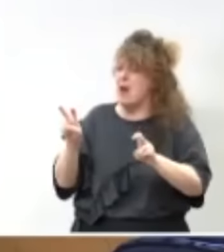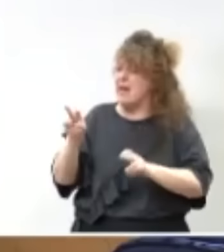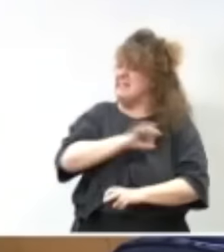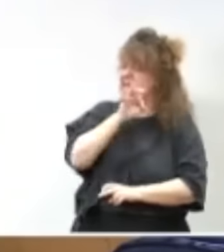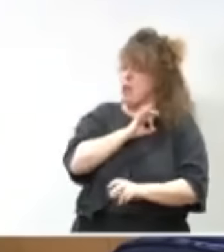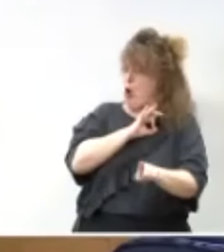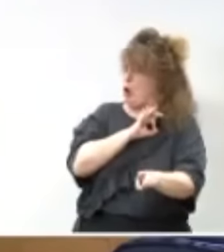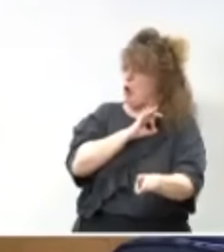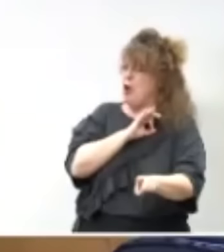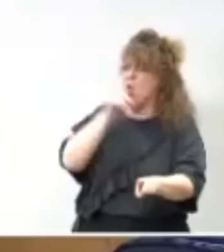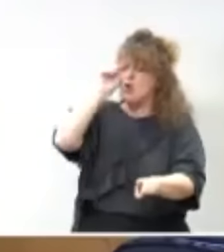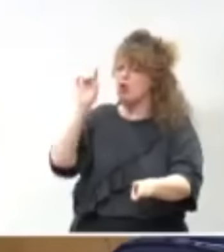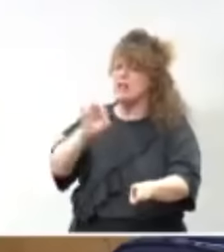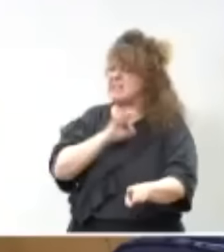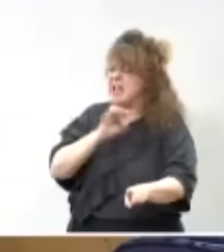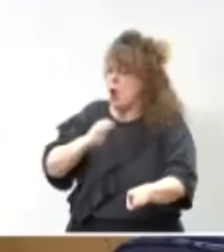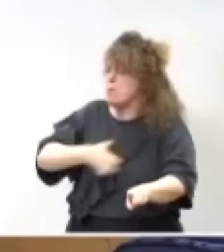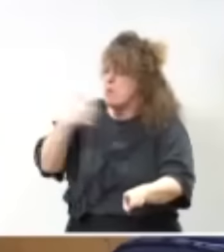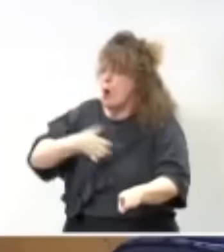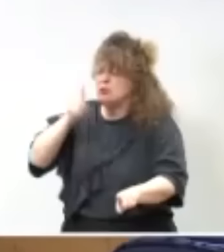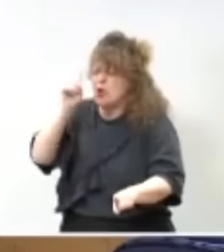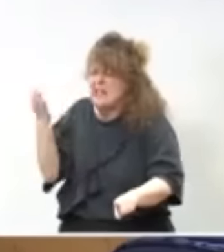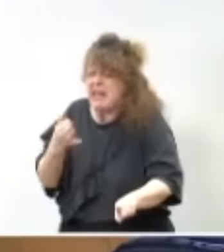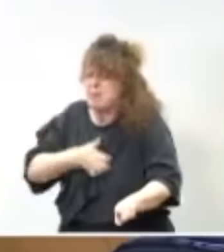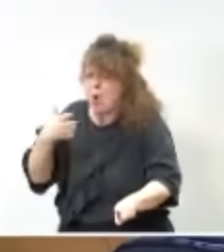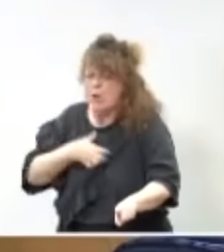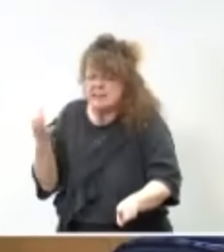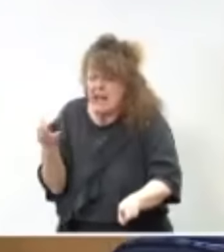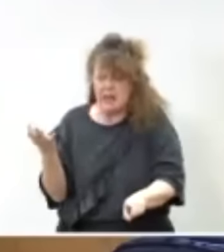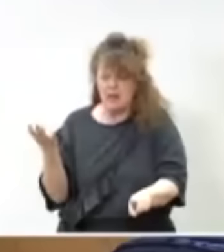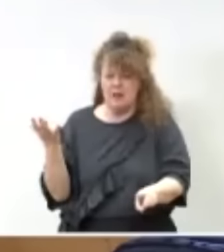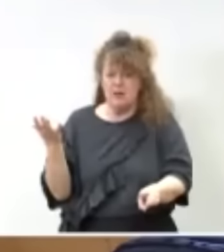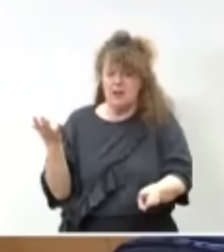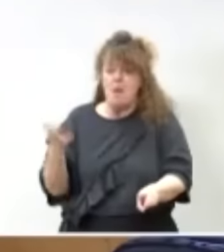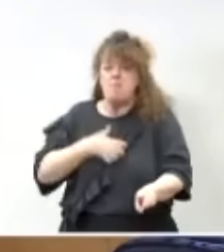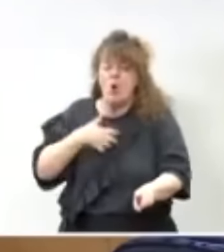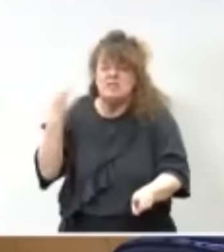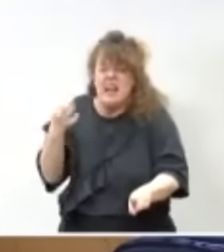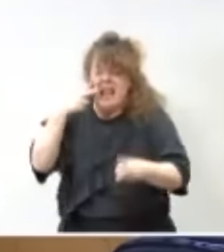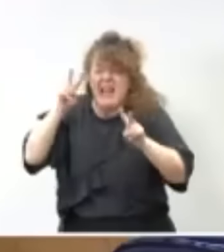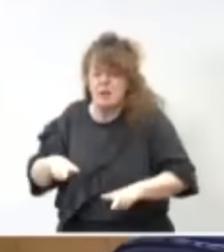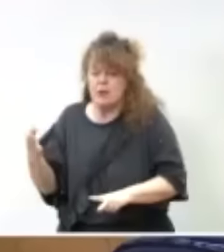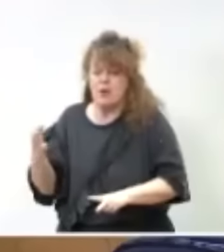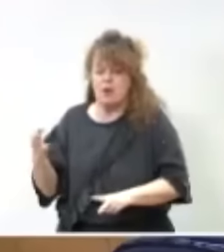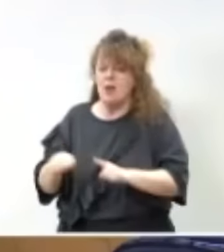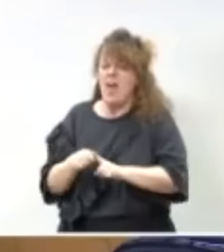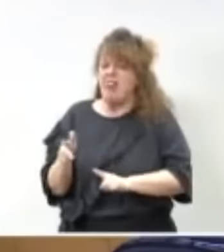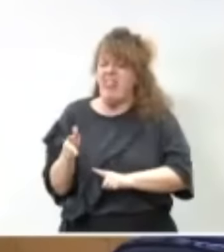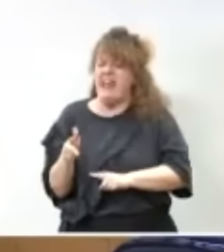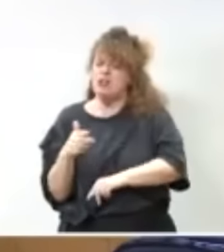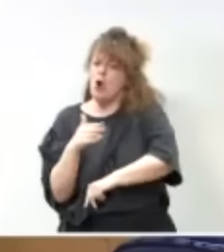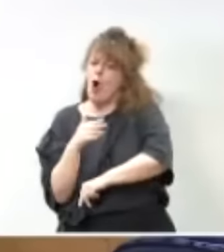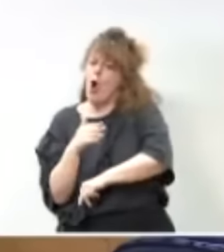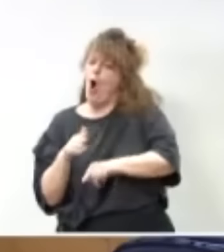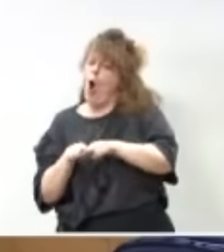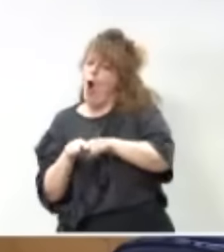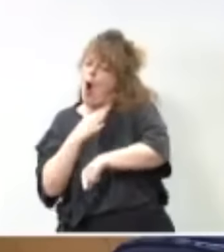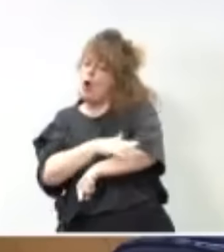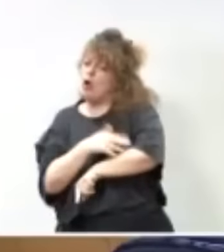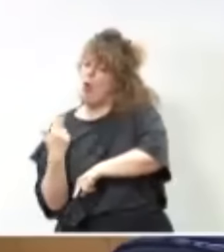señor, ¿verdad? Yo no sé qué es lo que les ha molestado realmente. Parece ser que lo que les ha molestado realmente es lo de derecho a roce. Les debería